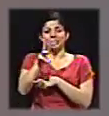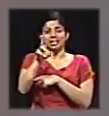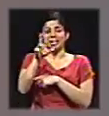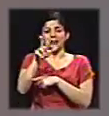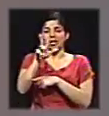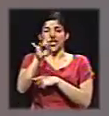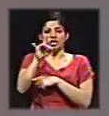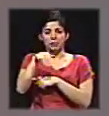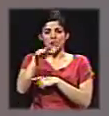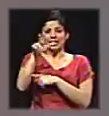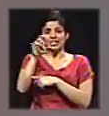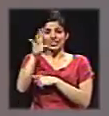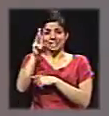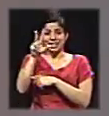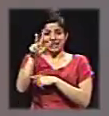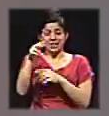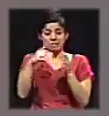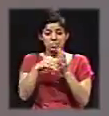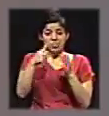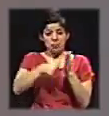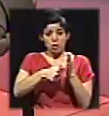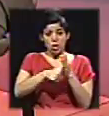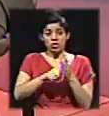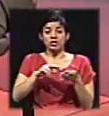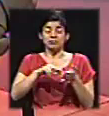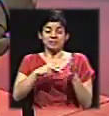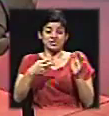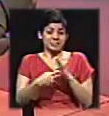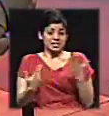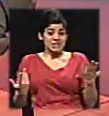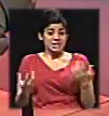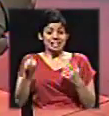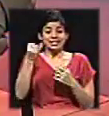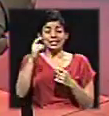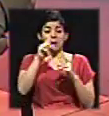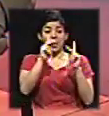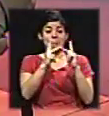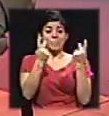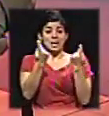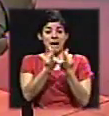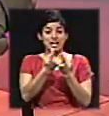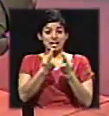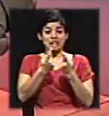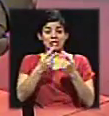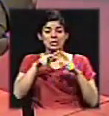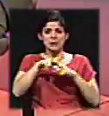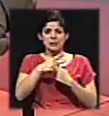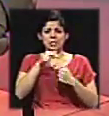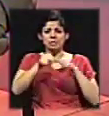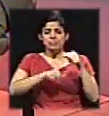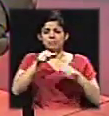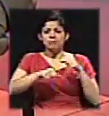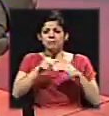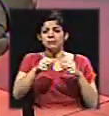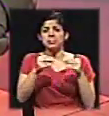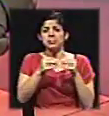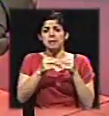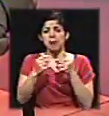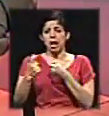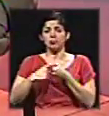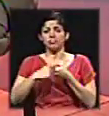800.363 votos. O sea que evidentemente el partido que ha empezado la carrera con más